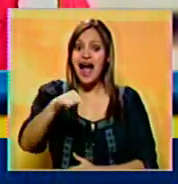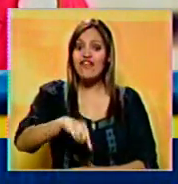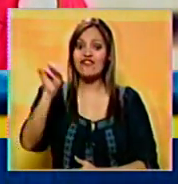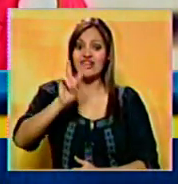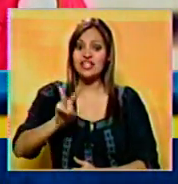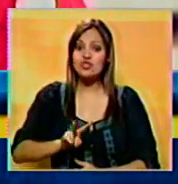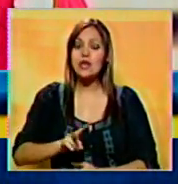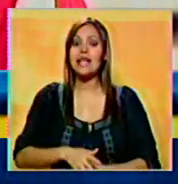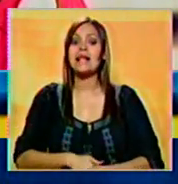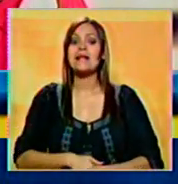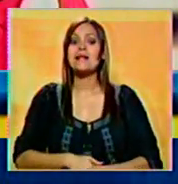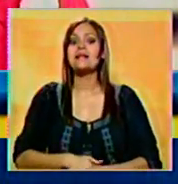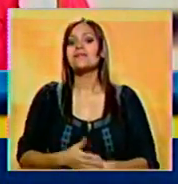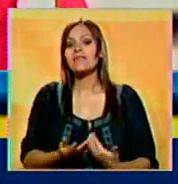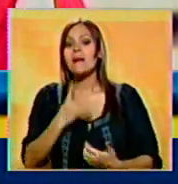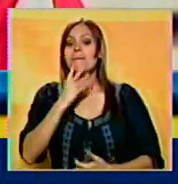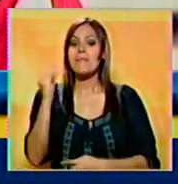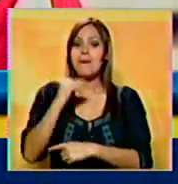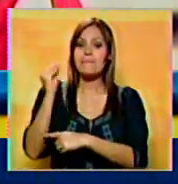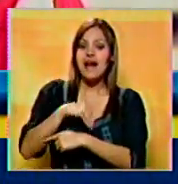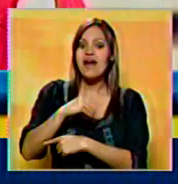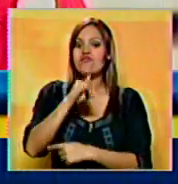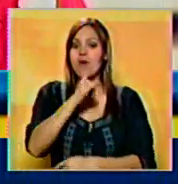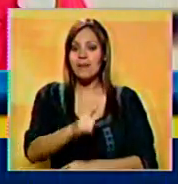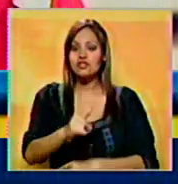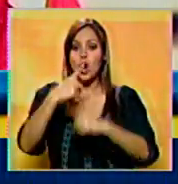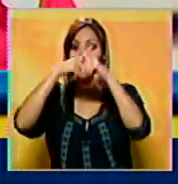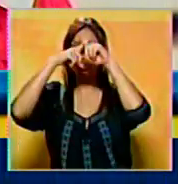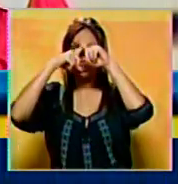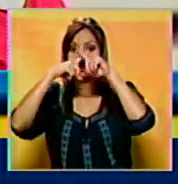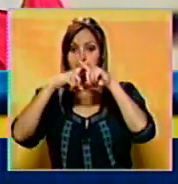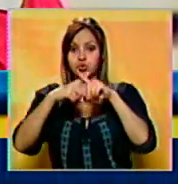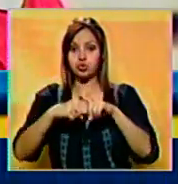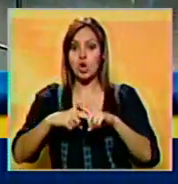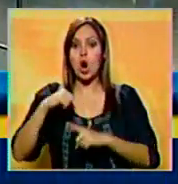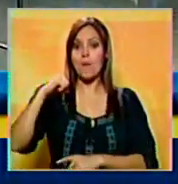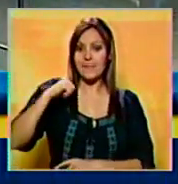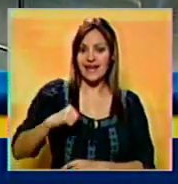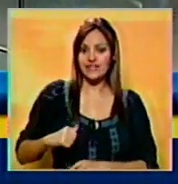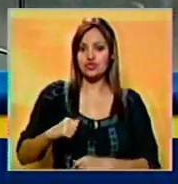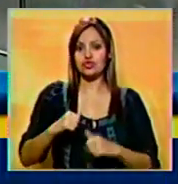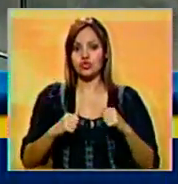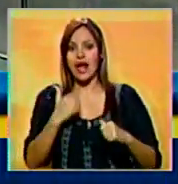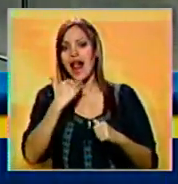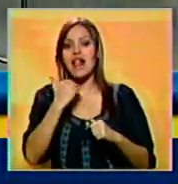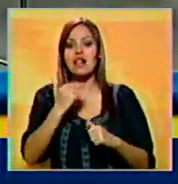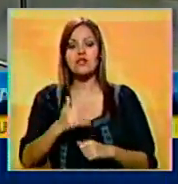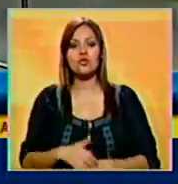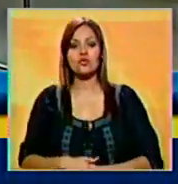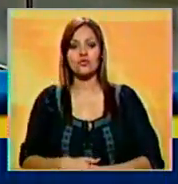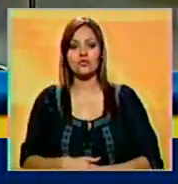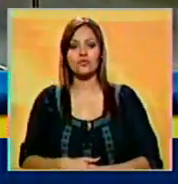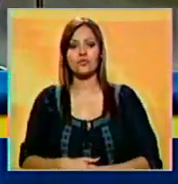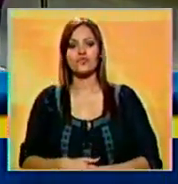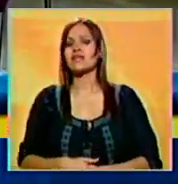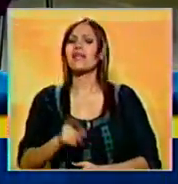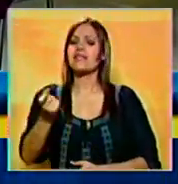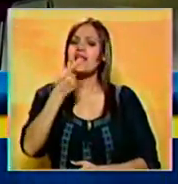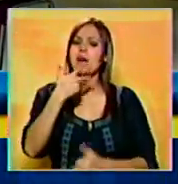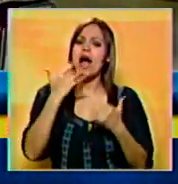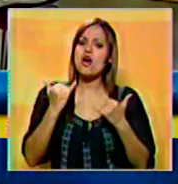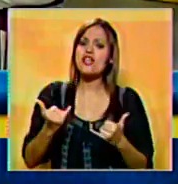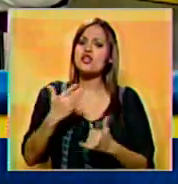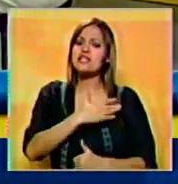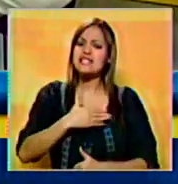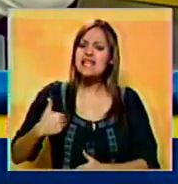poder suministrar la radioterapia durante la operación. Estamos hablando de tratamiento y quisiera tocar el punto de la